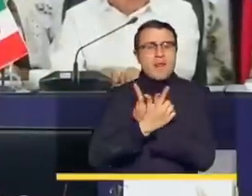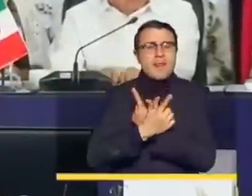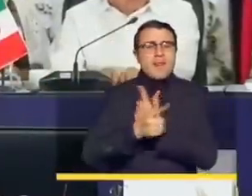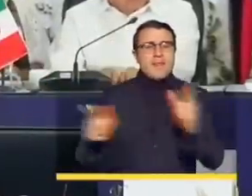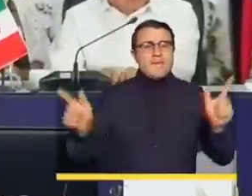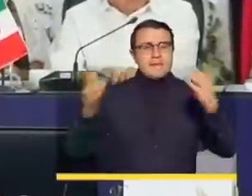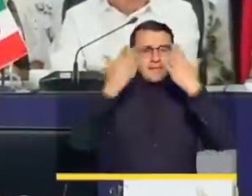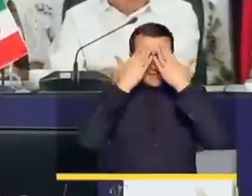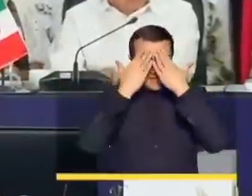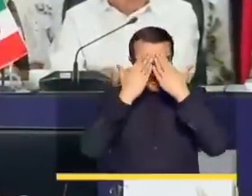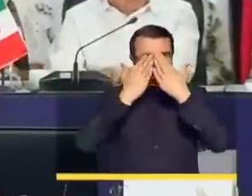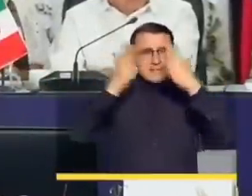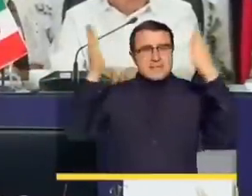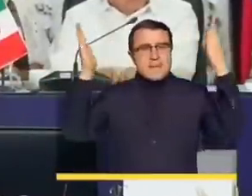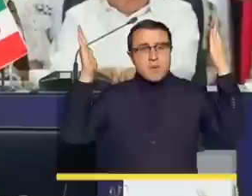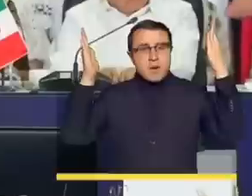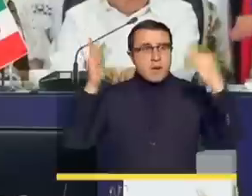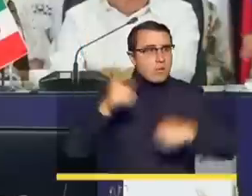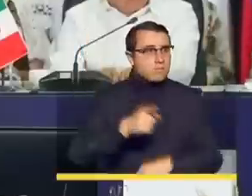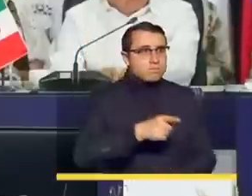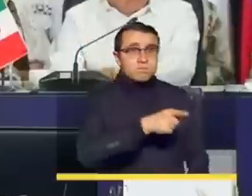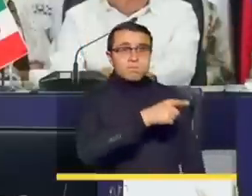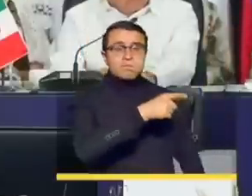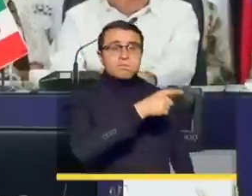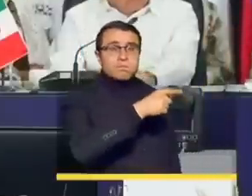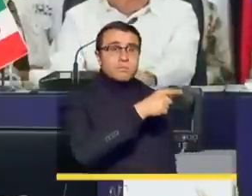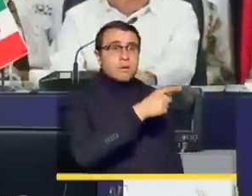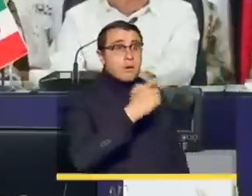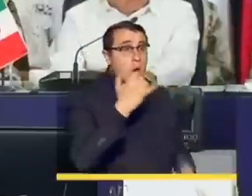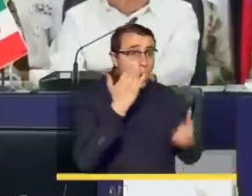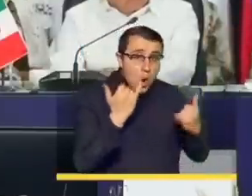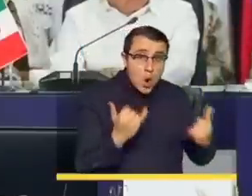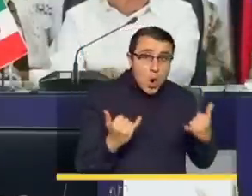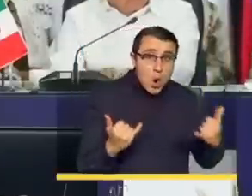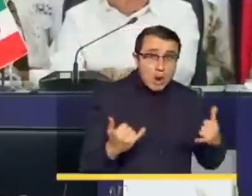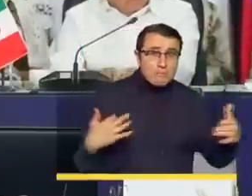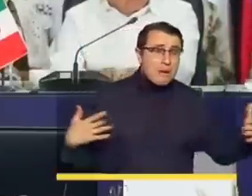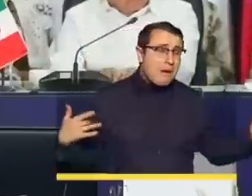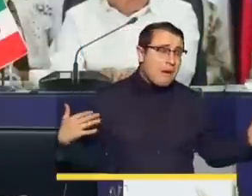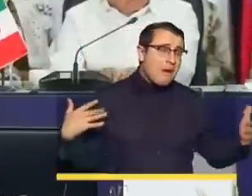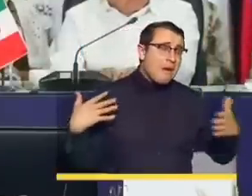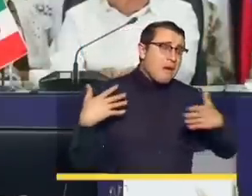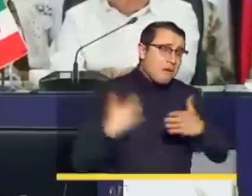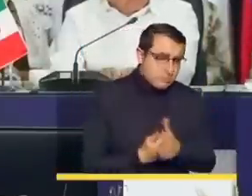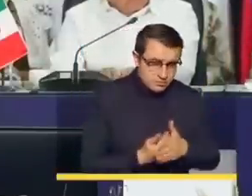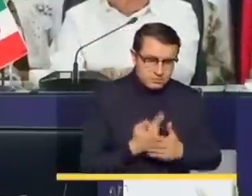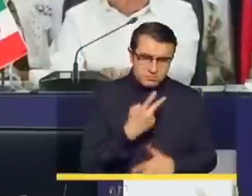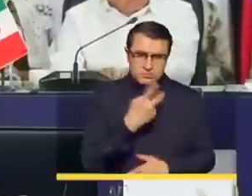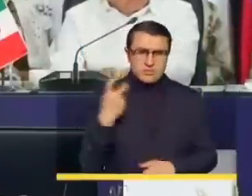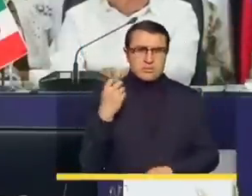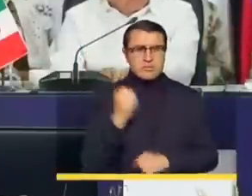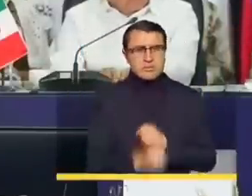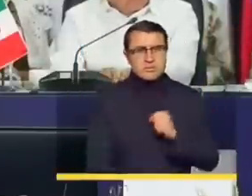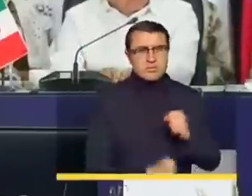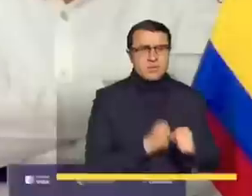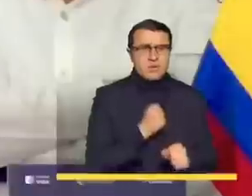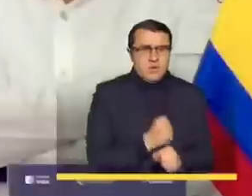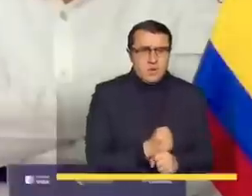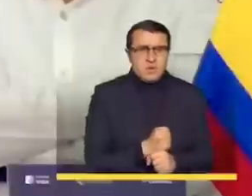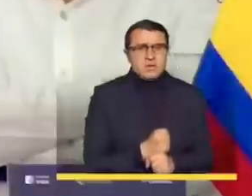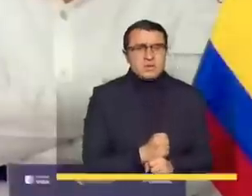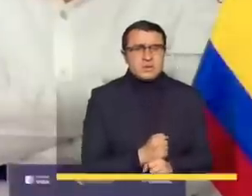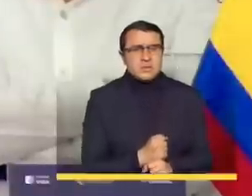democracia, es donde está hoy, al final de esos dos siglos de vida republicana de nuestra